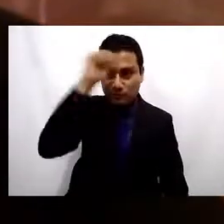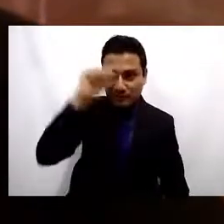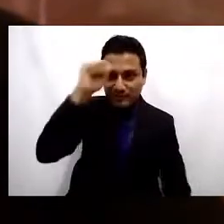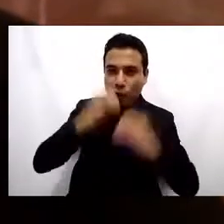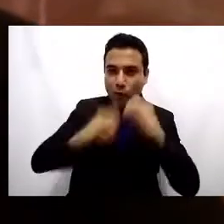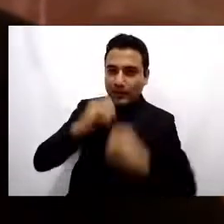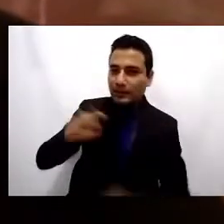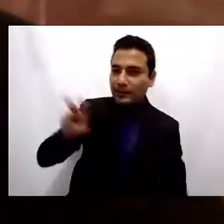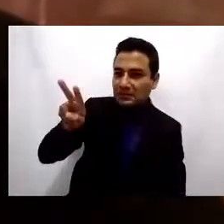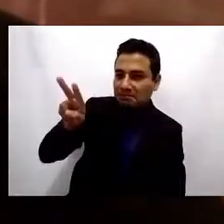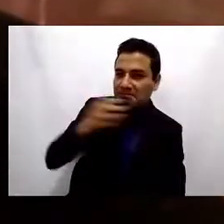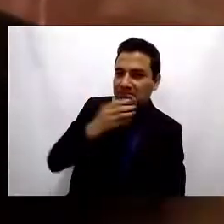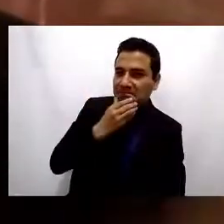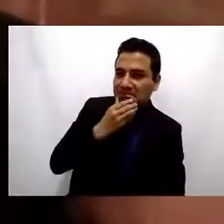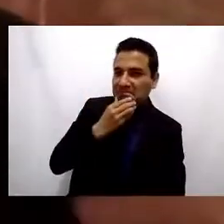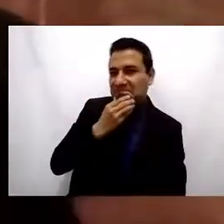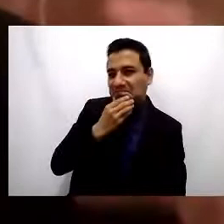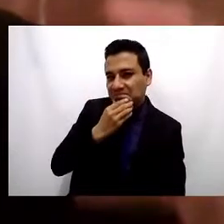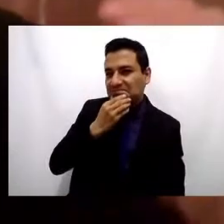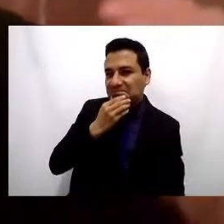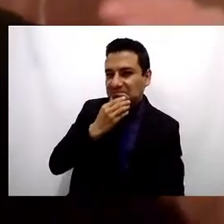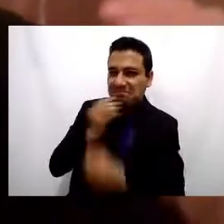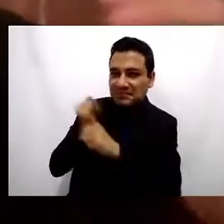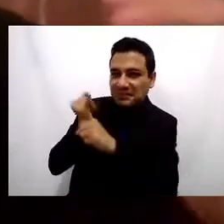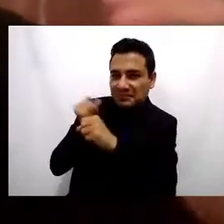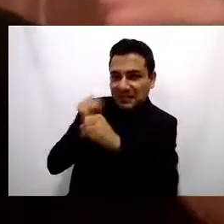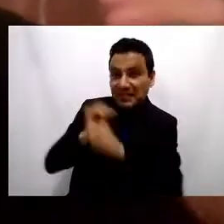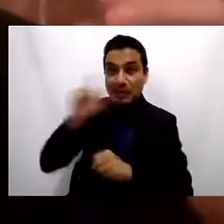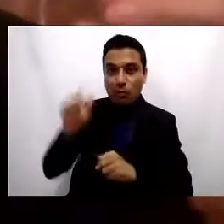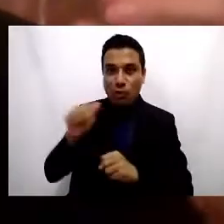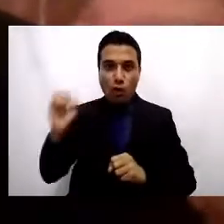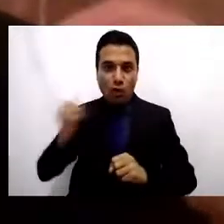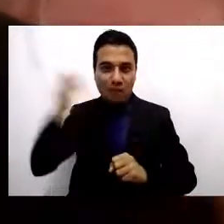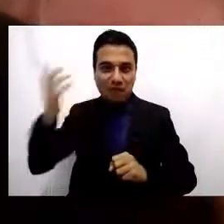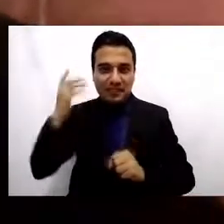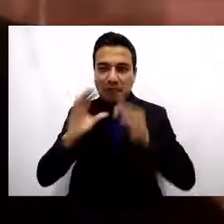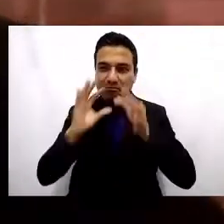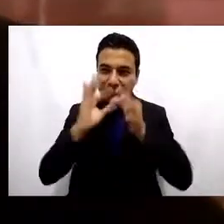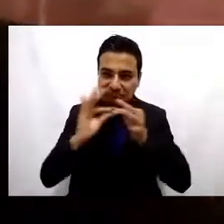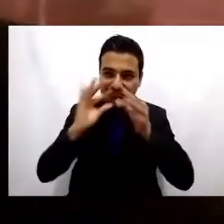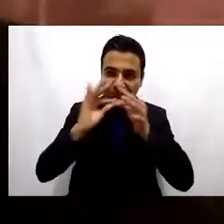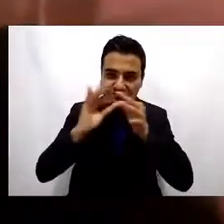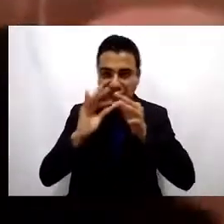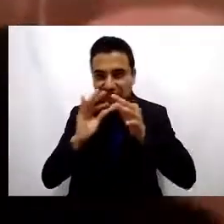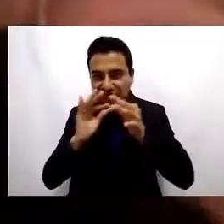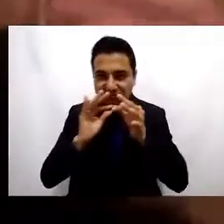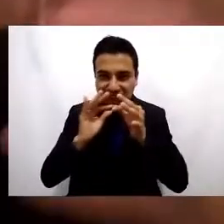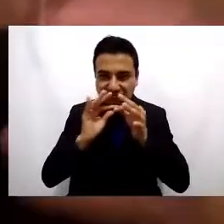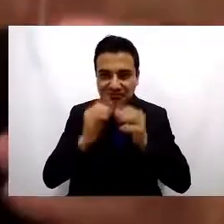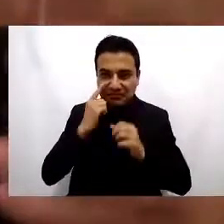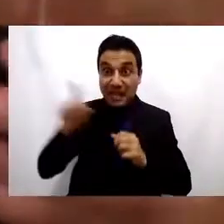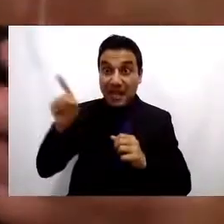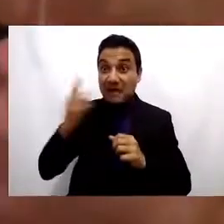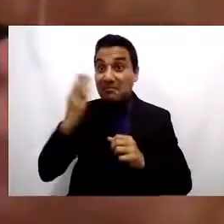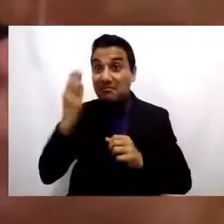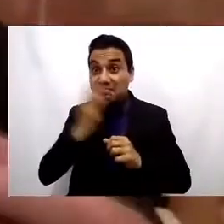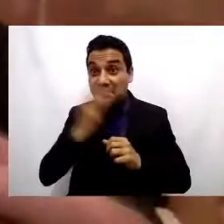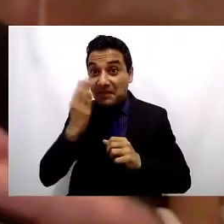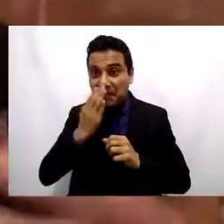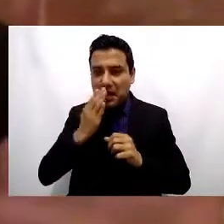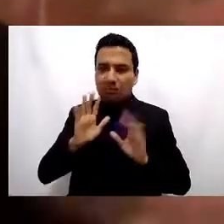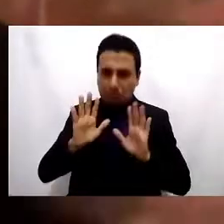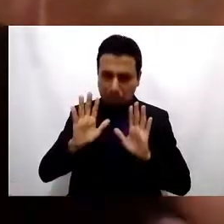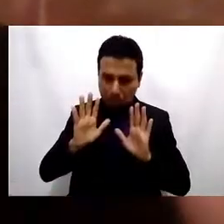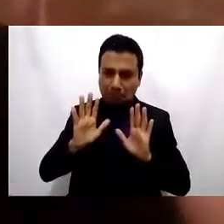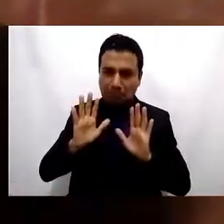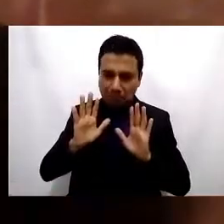conferencias tomando a la obra como ejemplo de un pensamiento que iba más allá de lo bíblico, pero que de alguna manera lo respetaba